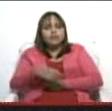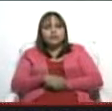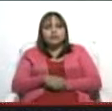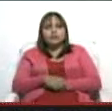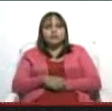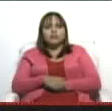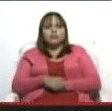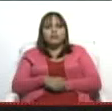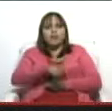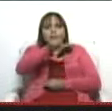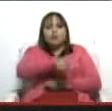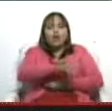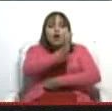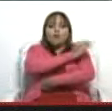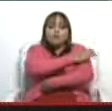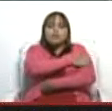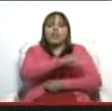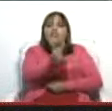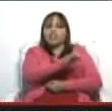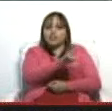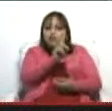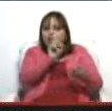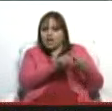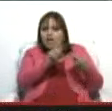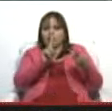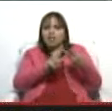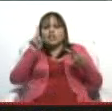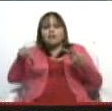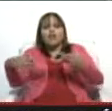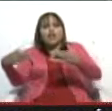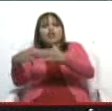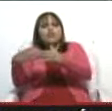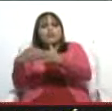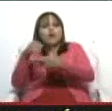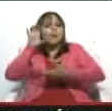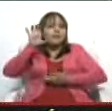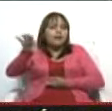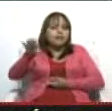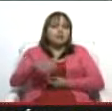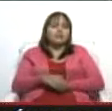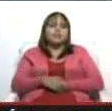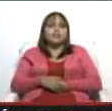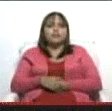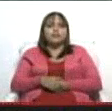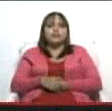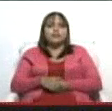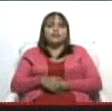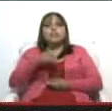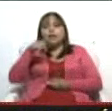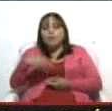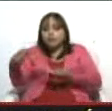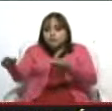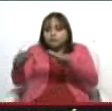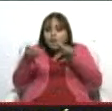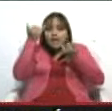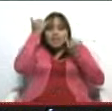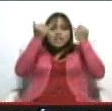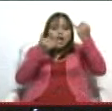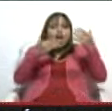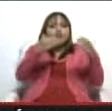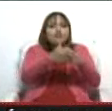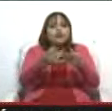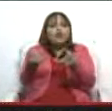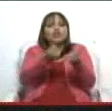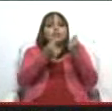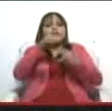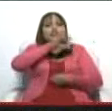los representantes de la oposición venezolana y del Gran Polo Patriótico. También hemos recibido ideas por parte de sectores